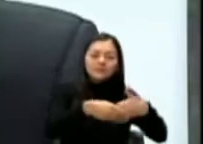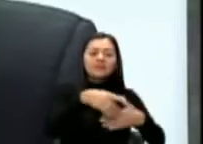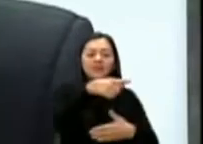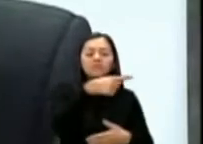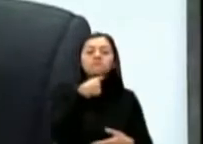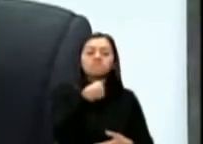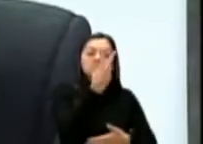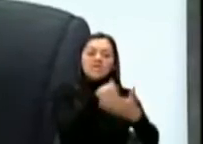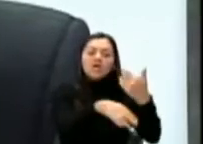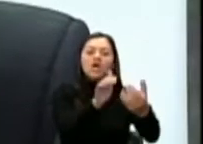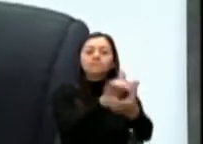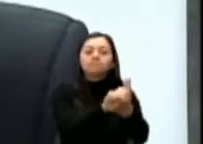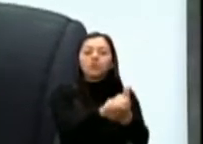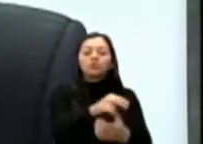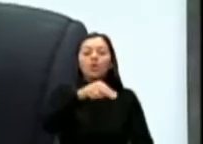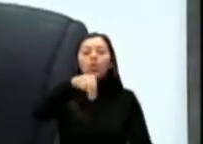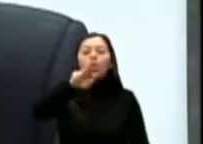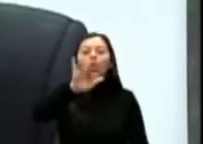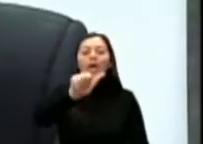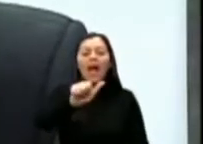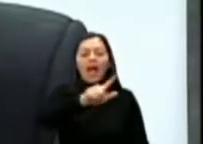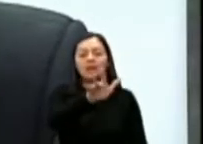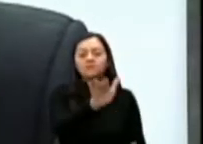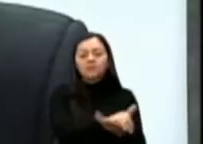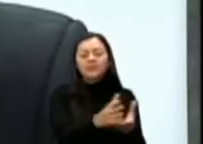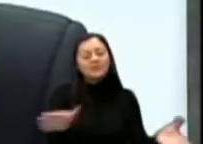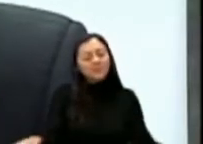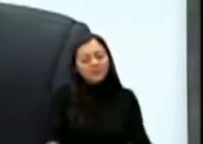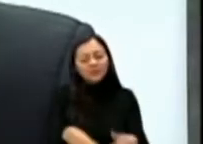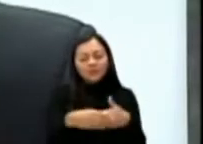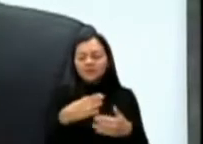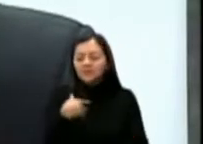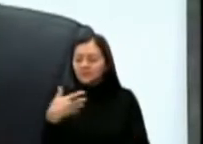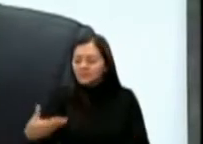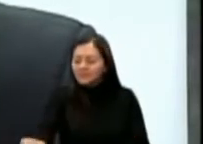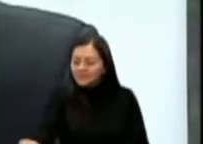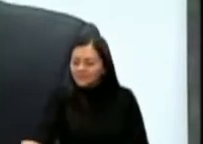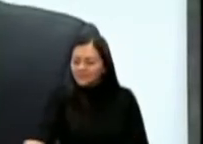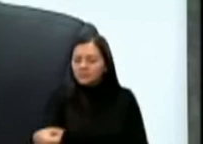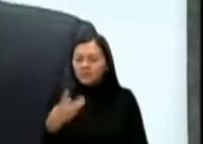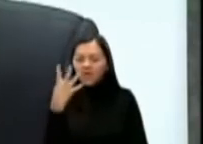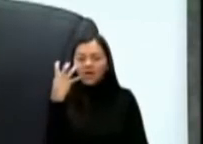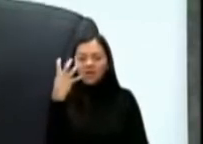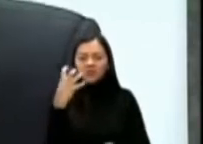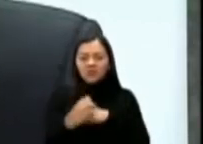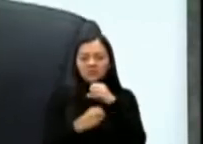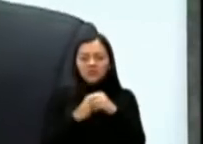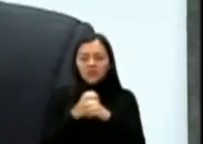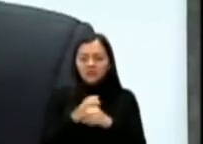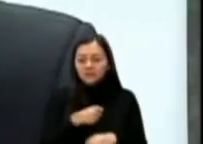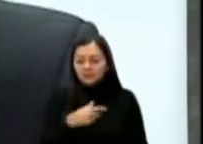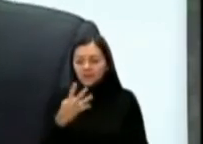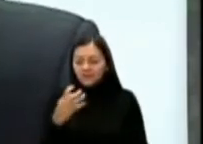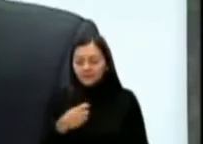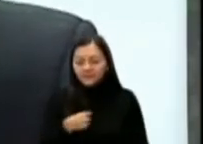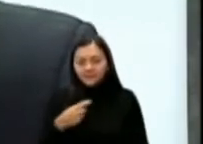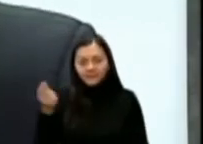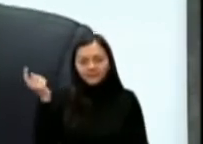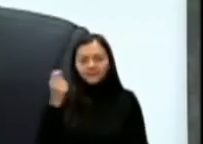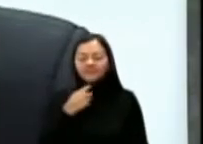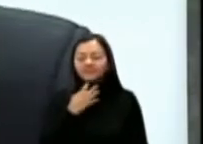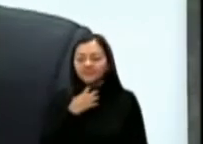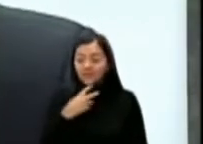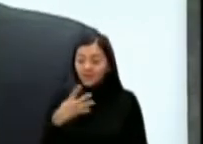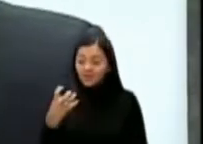años y yo les decía niña estás estudiando no pero quiero estudiar yo